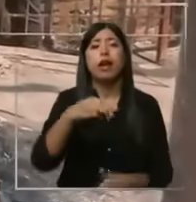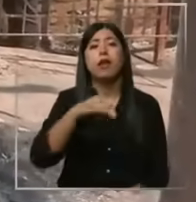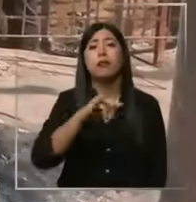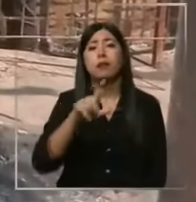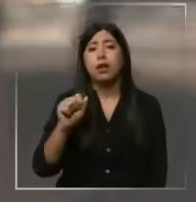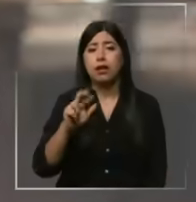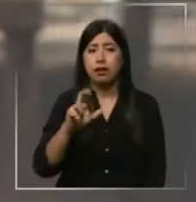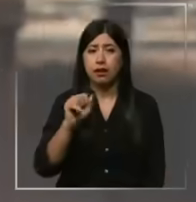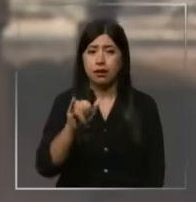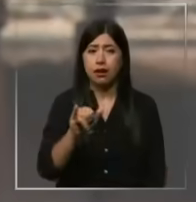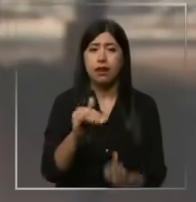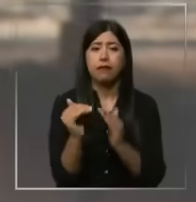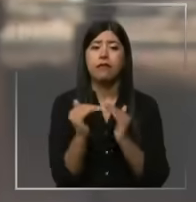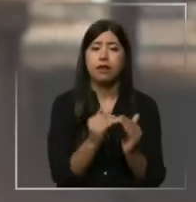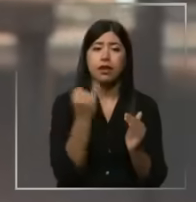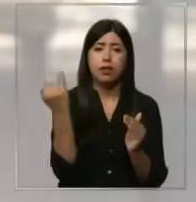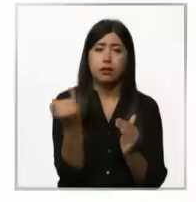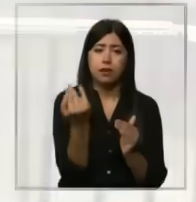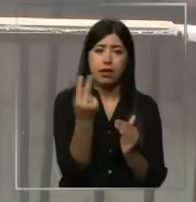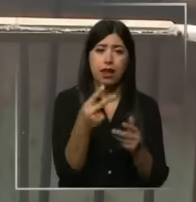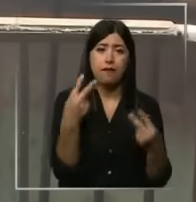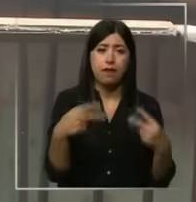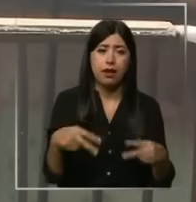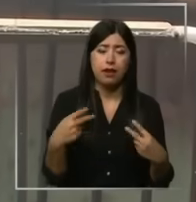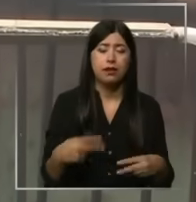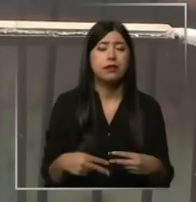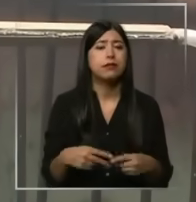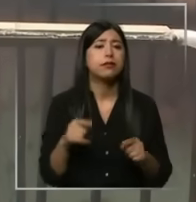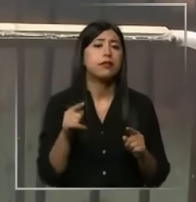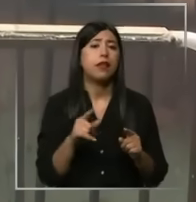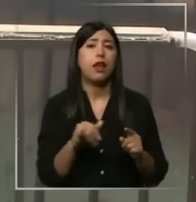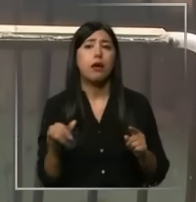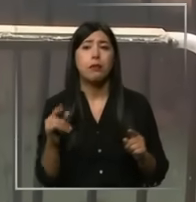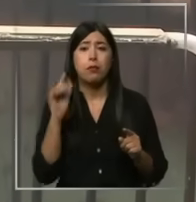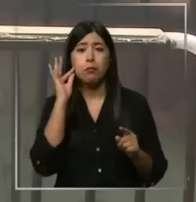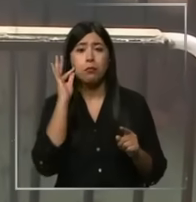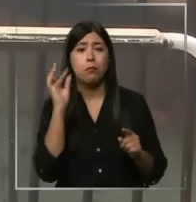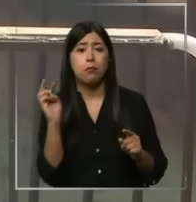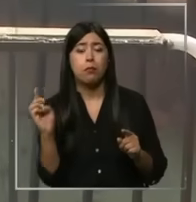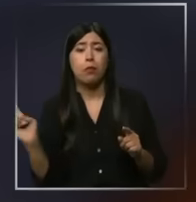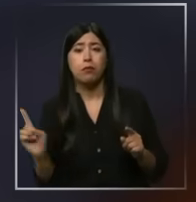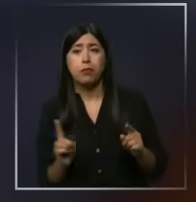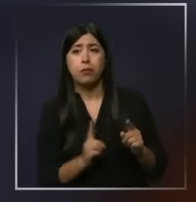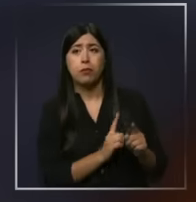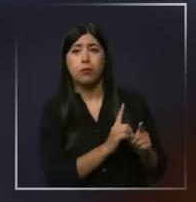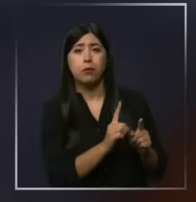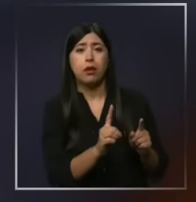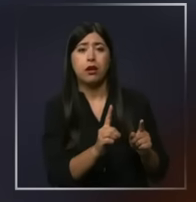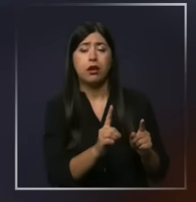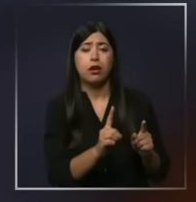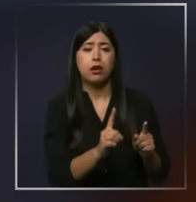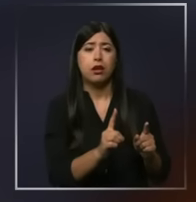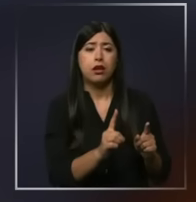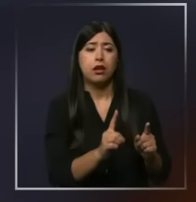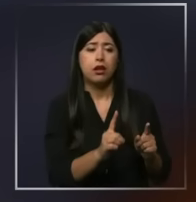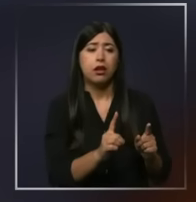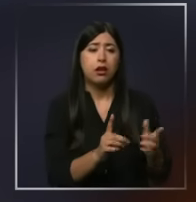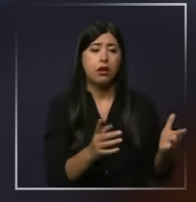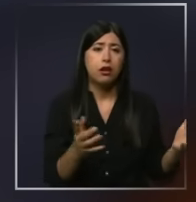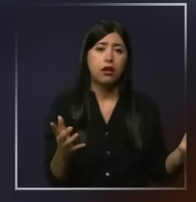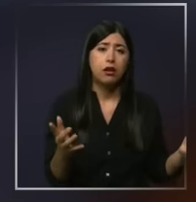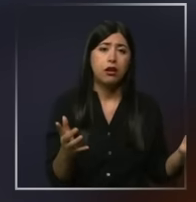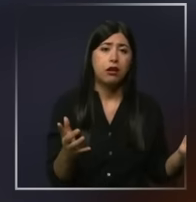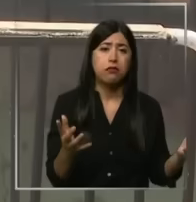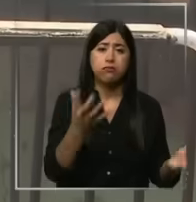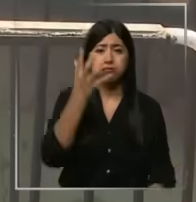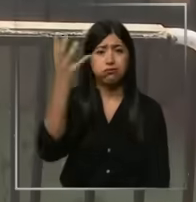Villa Independencia, en Viña del Mar. Después ella volvió a los minutos por el lado de allá y ya